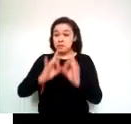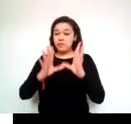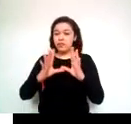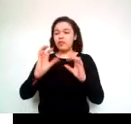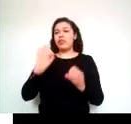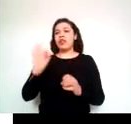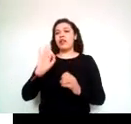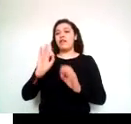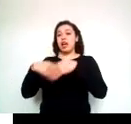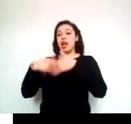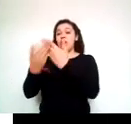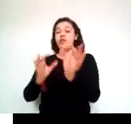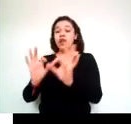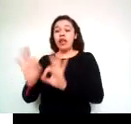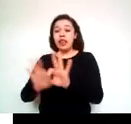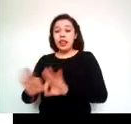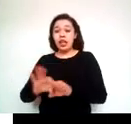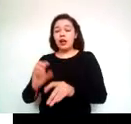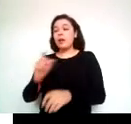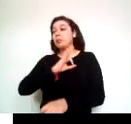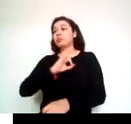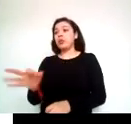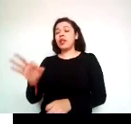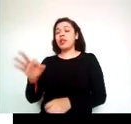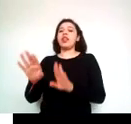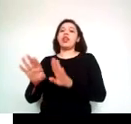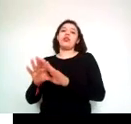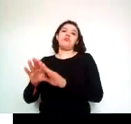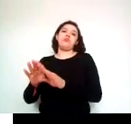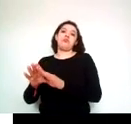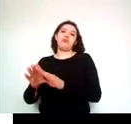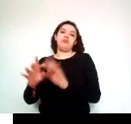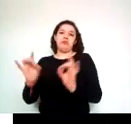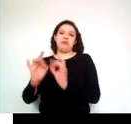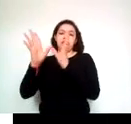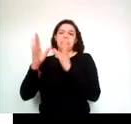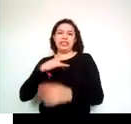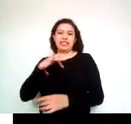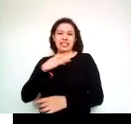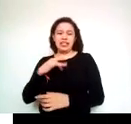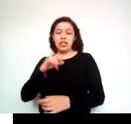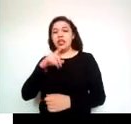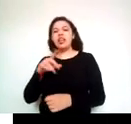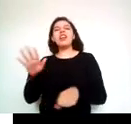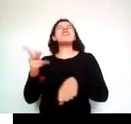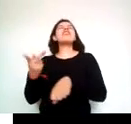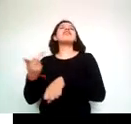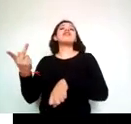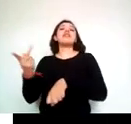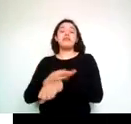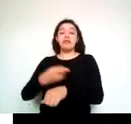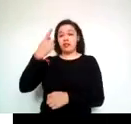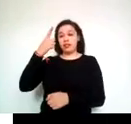fuera del trabajo, pero que se puede presentar en el colaborador en cualquier momento. Y que esto lo que puede ocasionar es un trastorno de